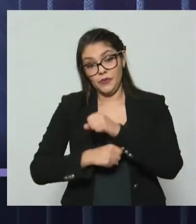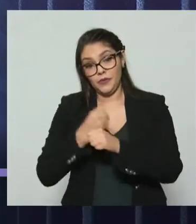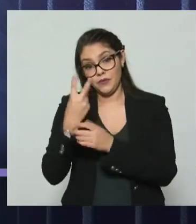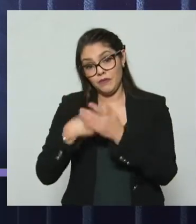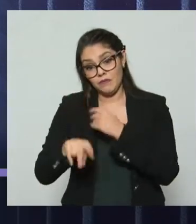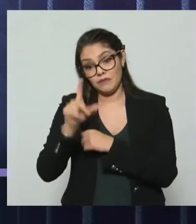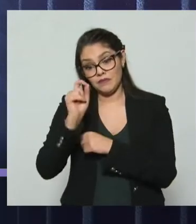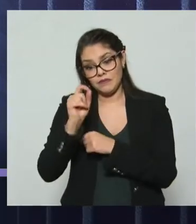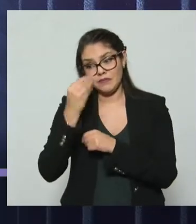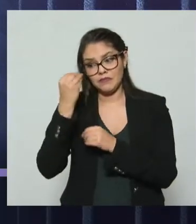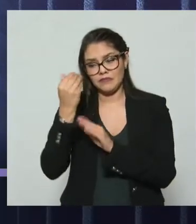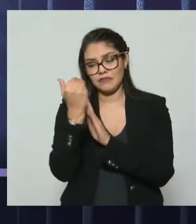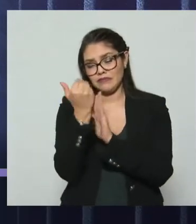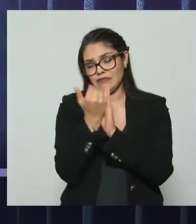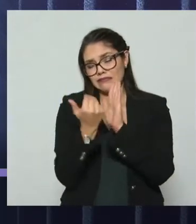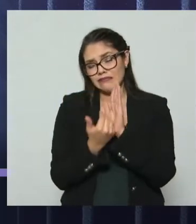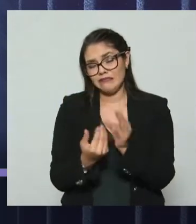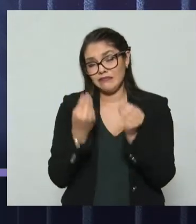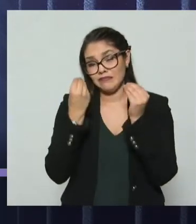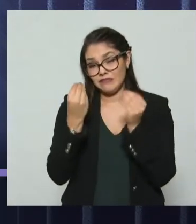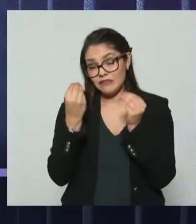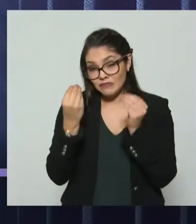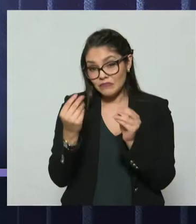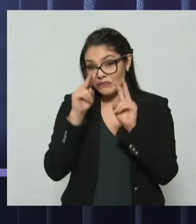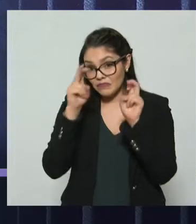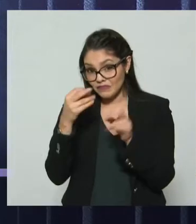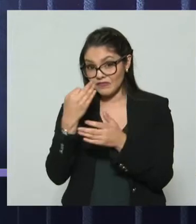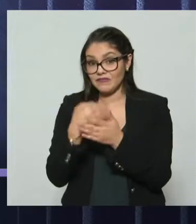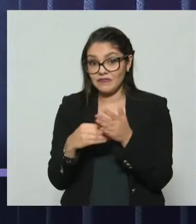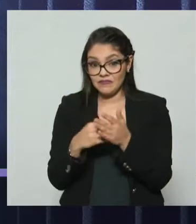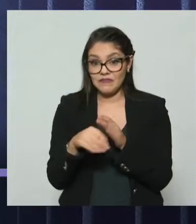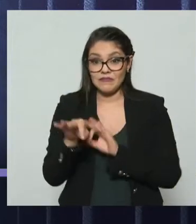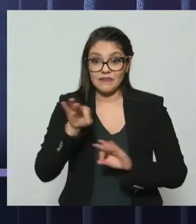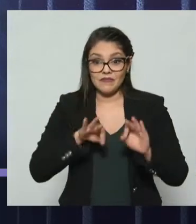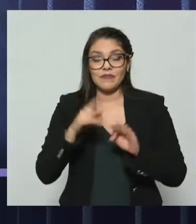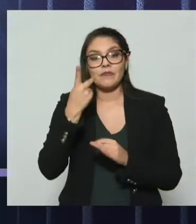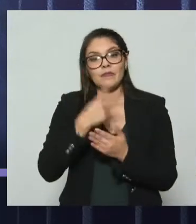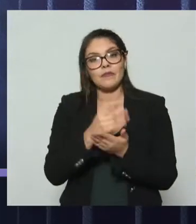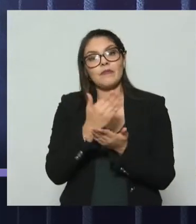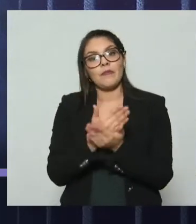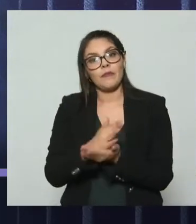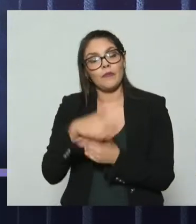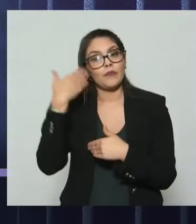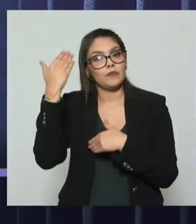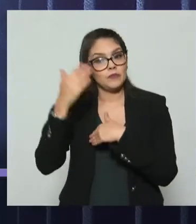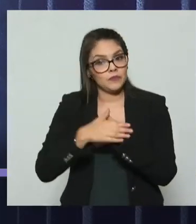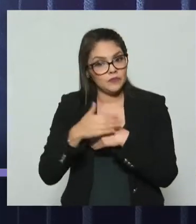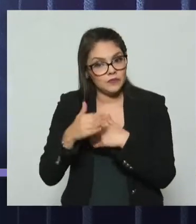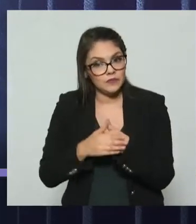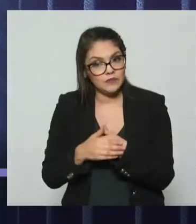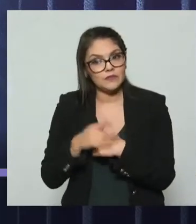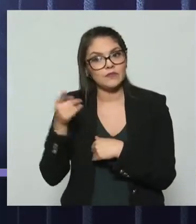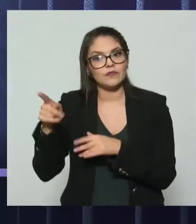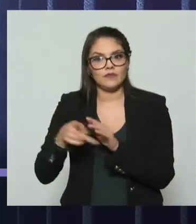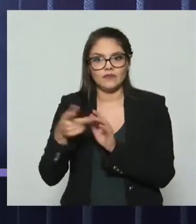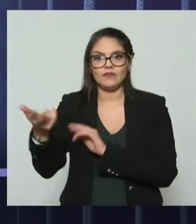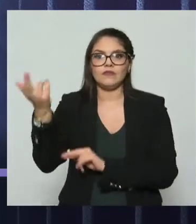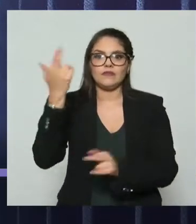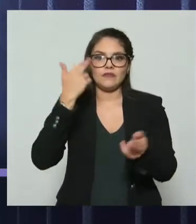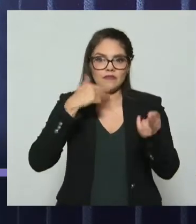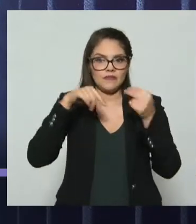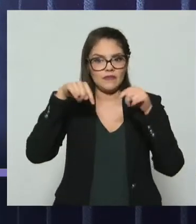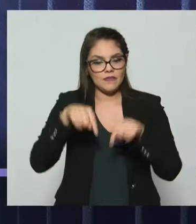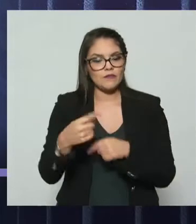20 temas, vamos a estar muy al pendientes, pero no sin antes amarrar con ustedes un compromiso público para que vengan de nuevo